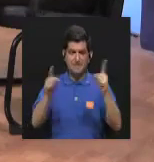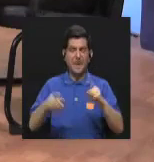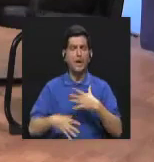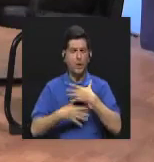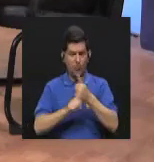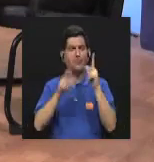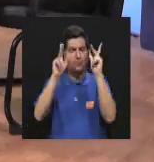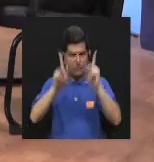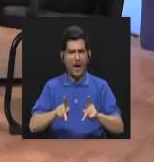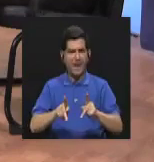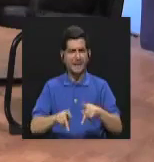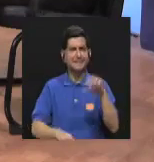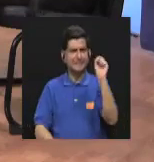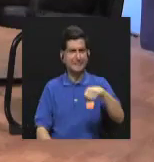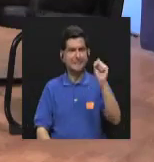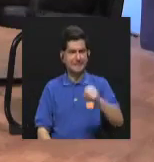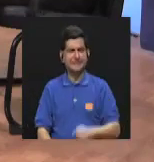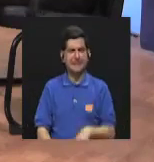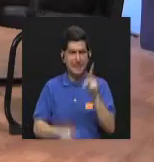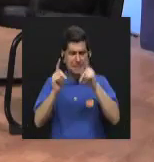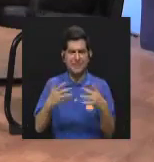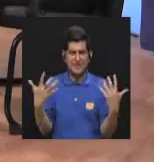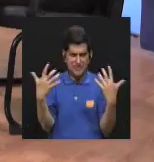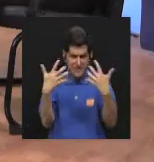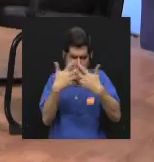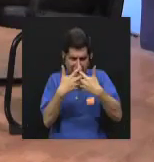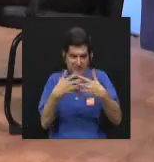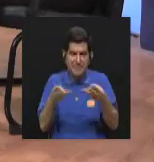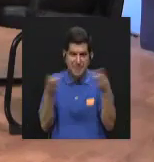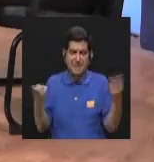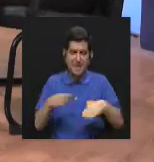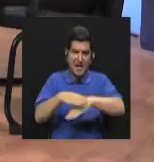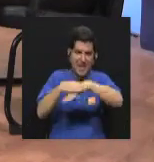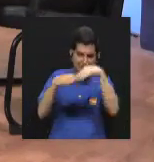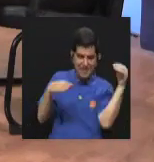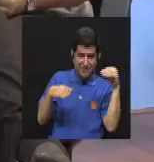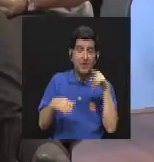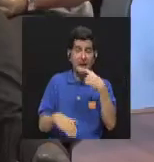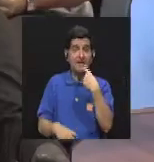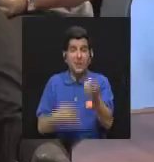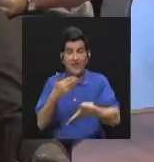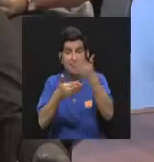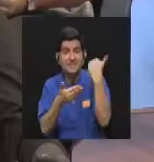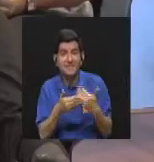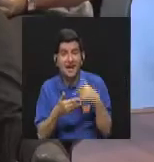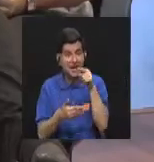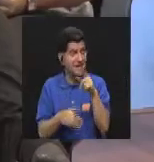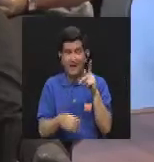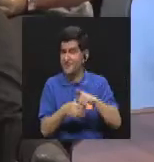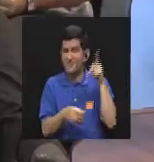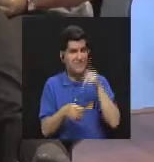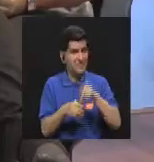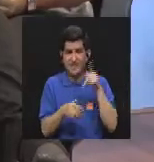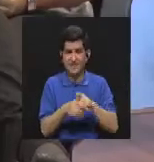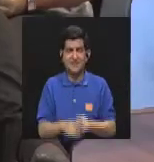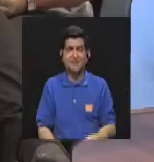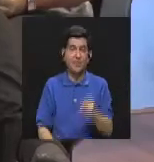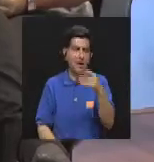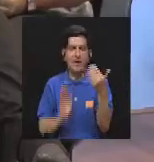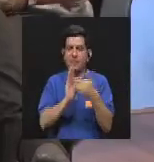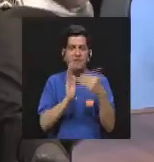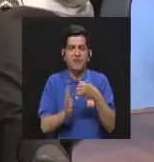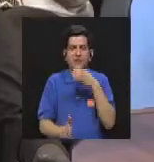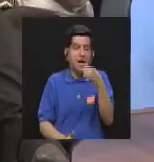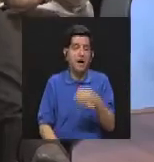en esa persona que te va a armar el material desde afuera. Digamos. Desde afuera, eso es lo que te decía, que ella no estuvo ahí, no subió los calores,